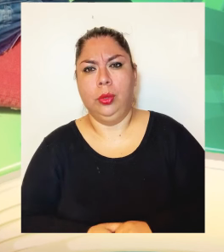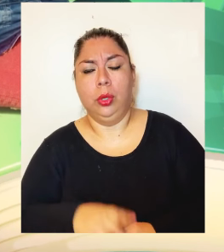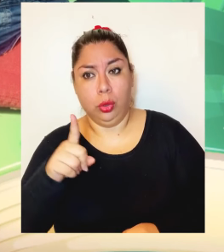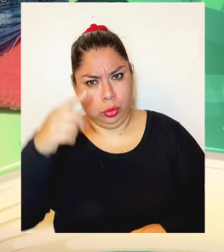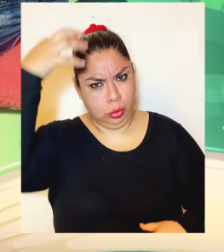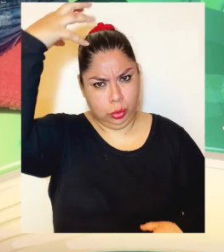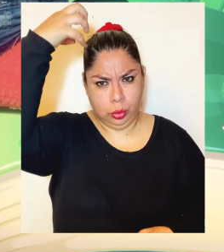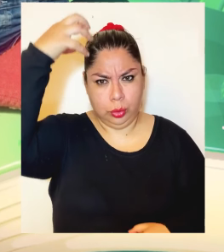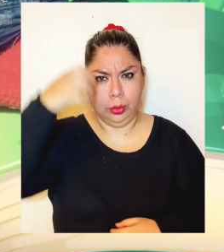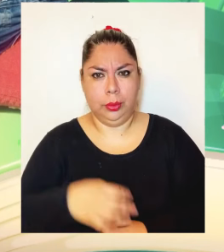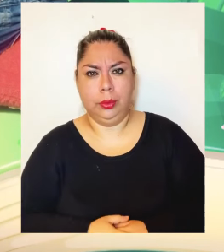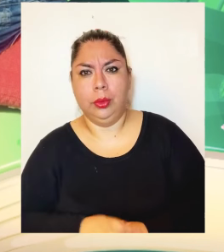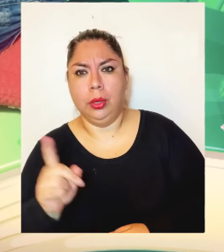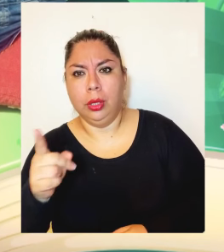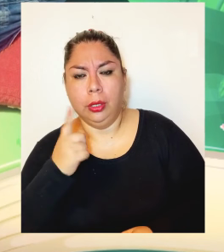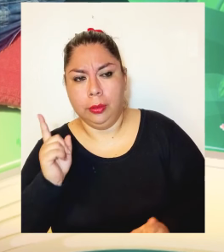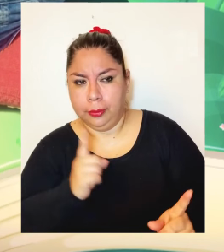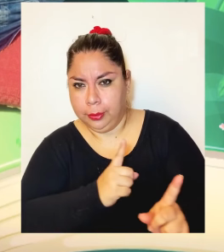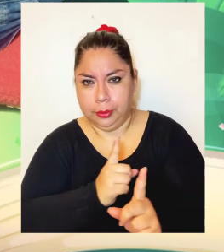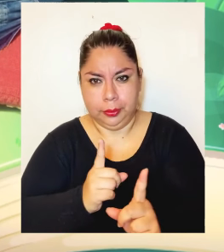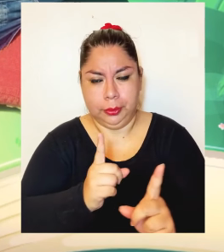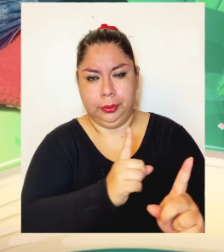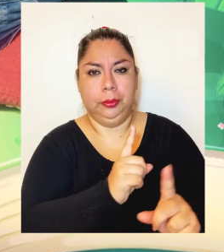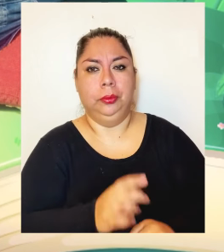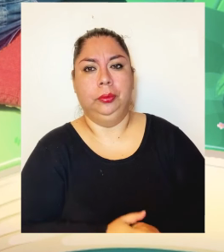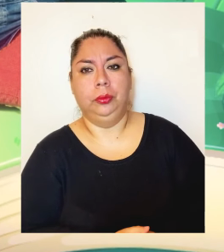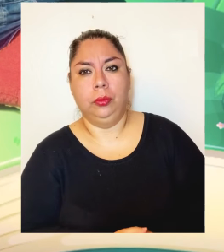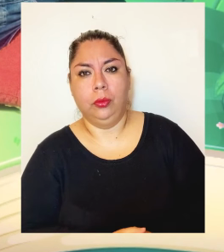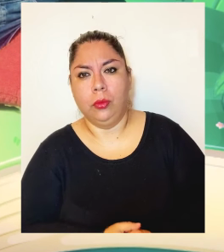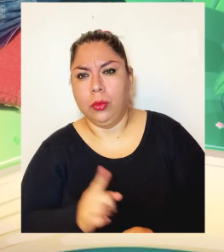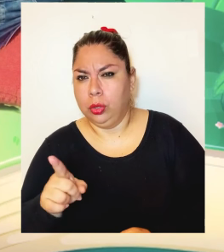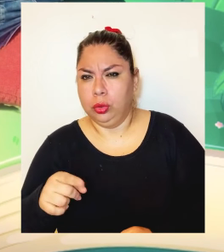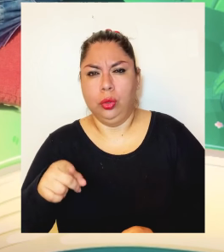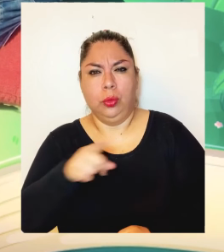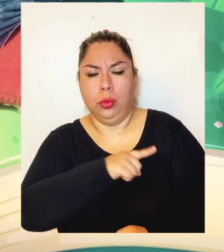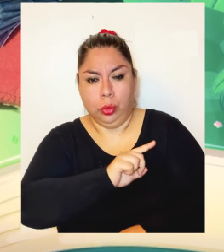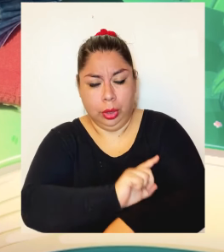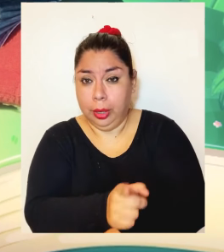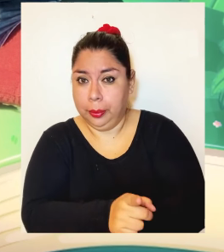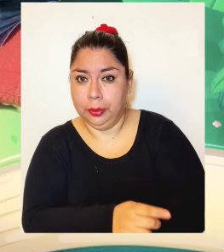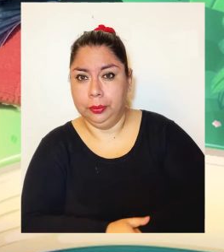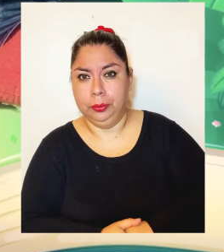te pueden perseguir. Ellos son muy rápidos. Son